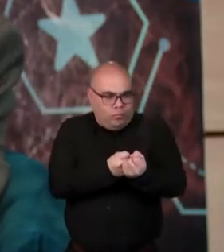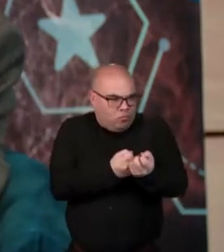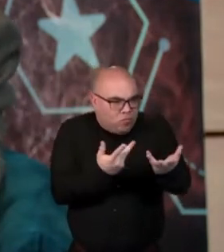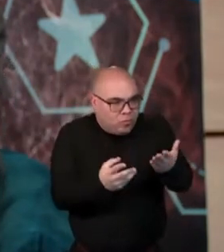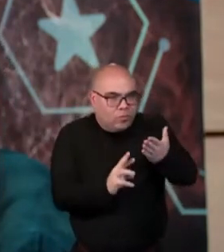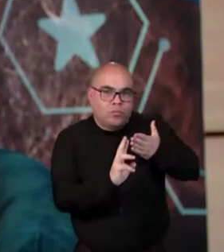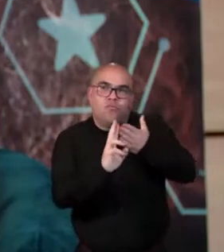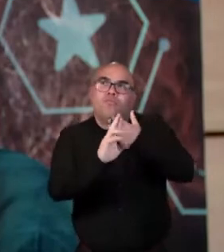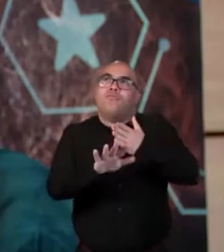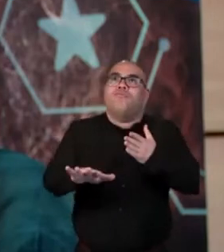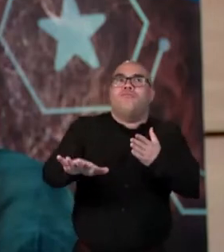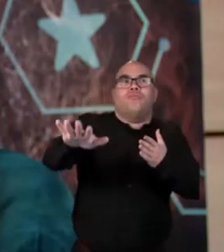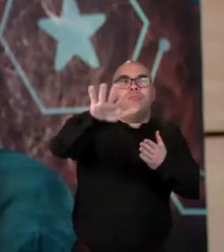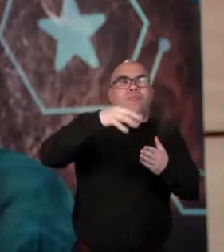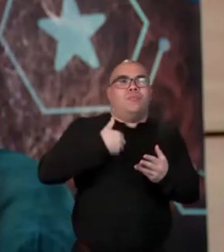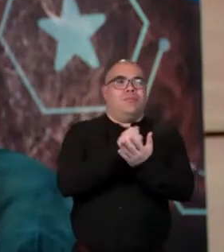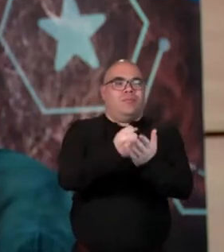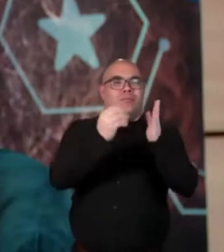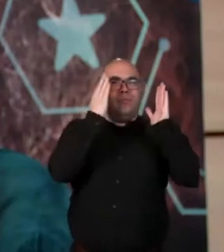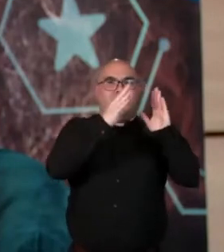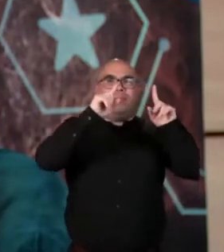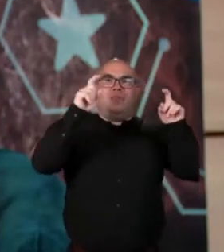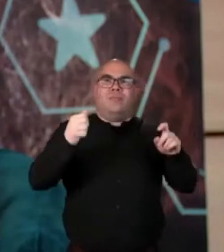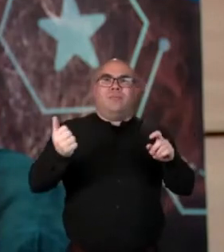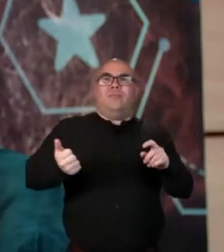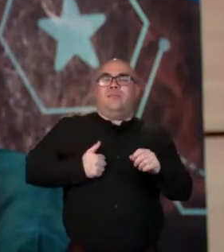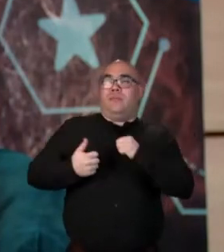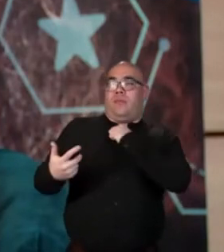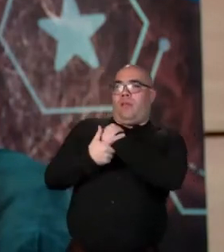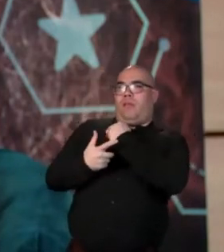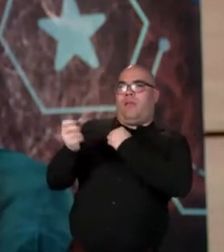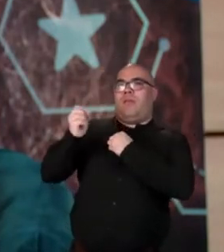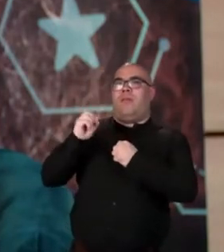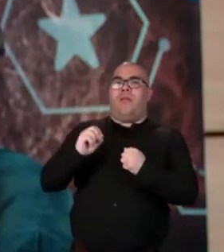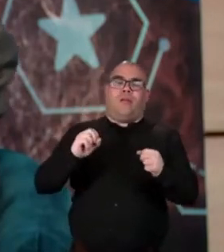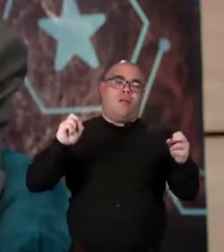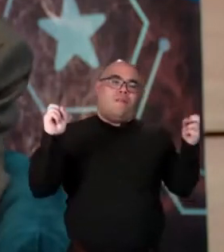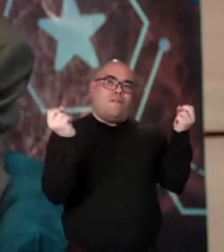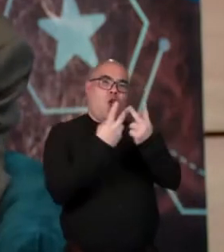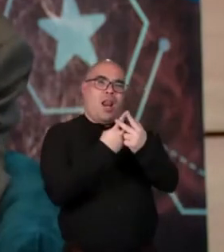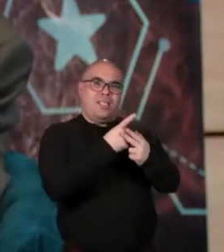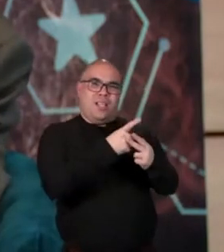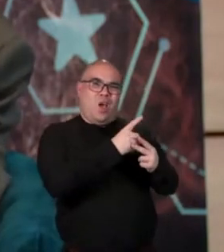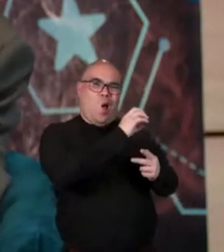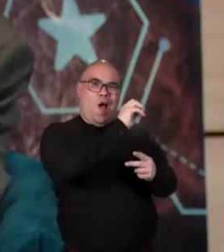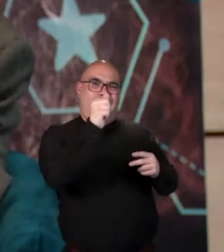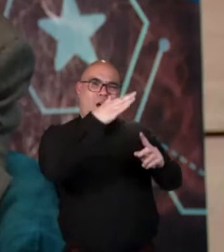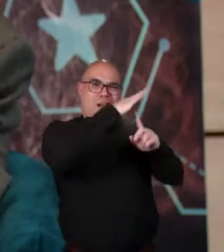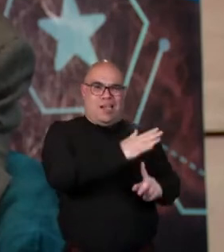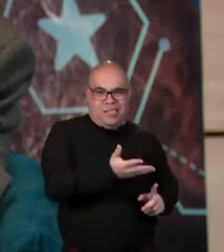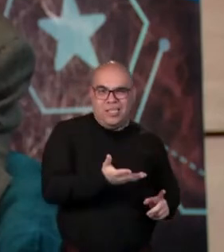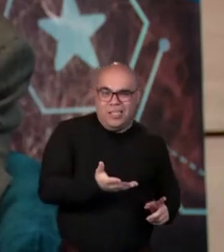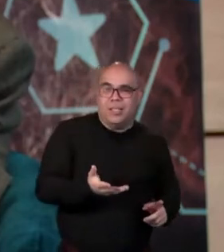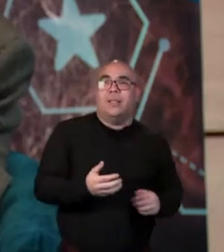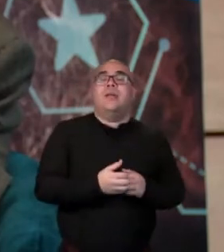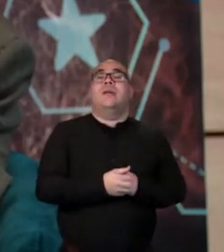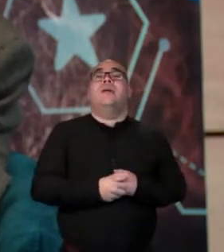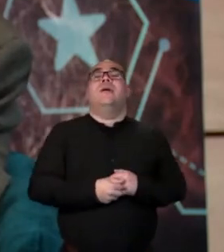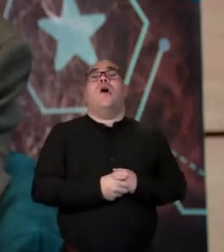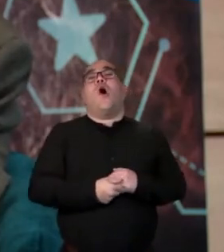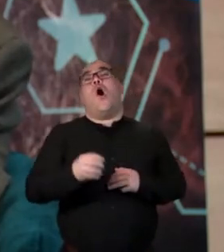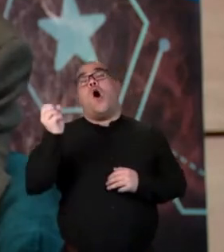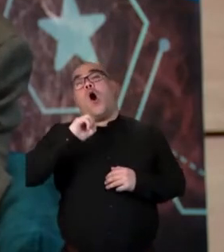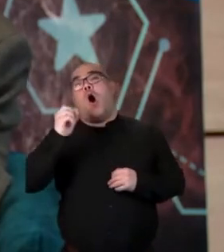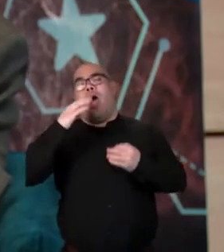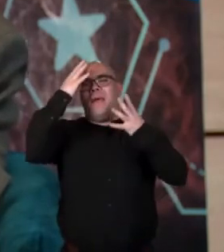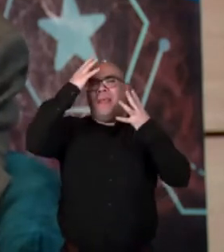en aspectos de abusos por violencia pasadas en dinero como en aspectos de depresión intentos